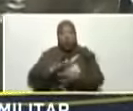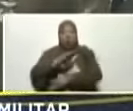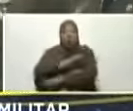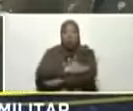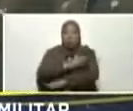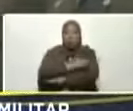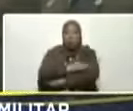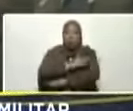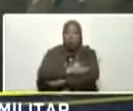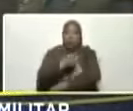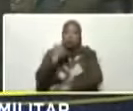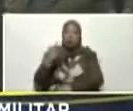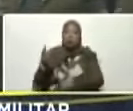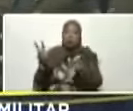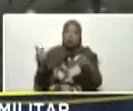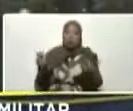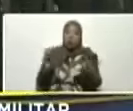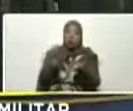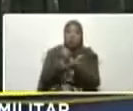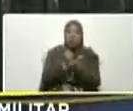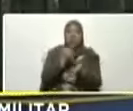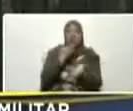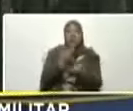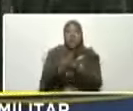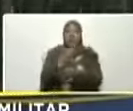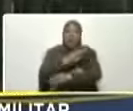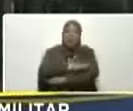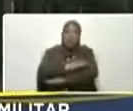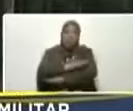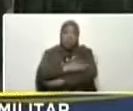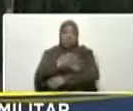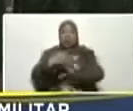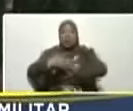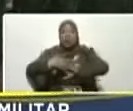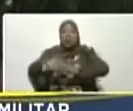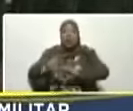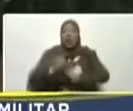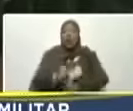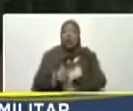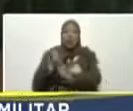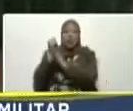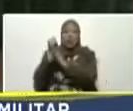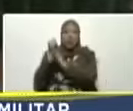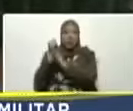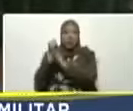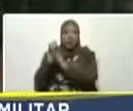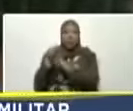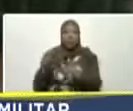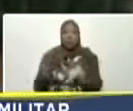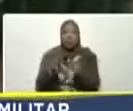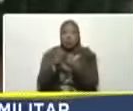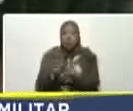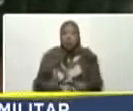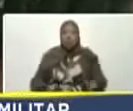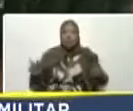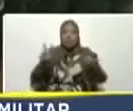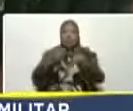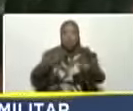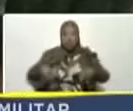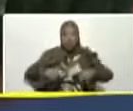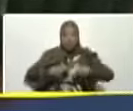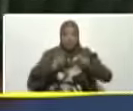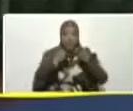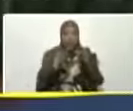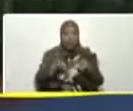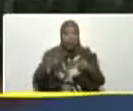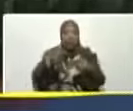forjó una nueva institución llena de moral, de ejemplo, de liderazgo, de valentía, de patriotismo, como es la